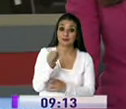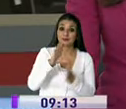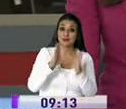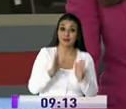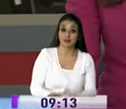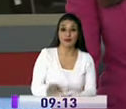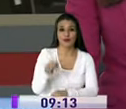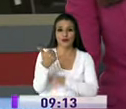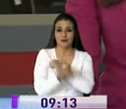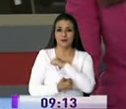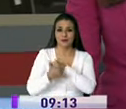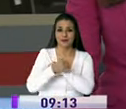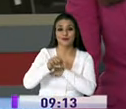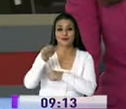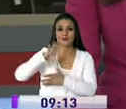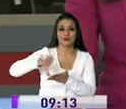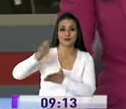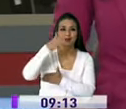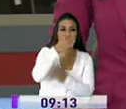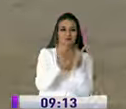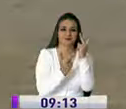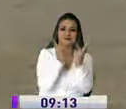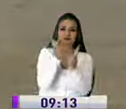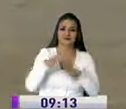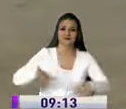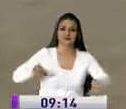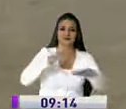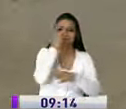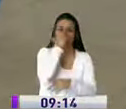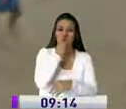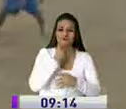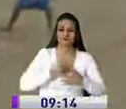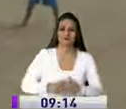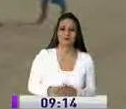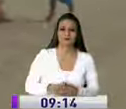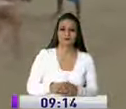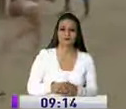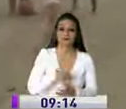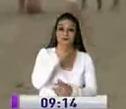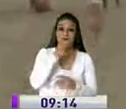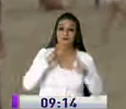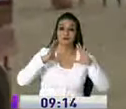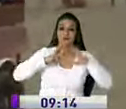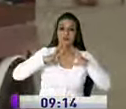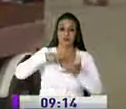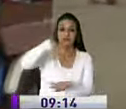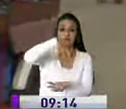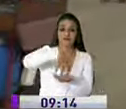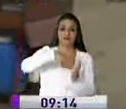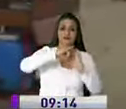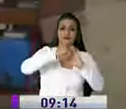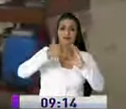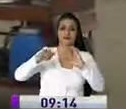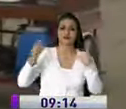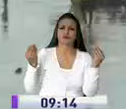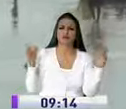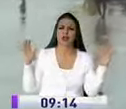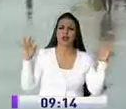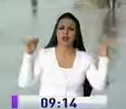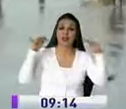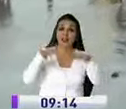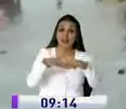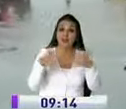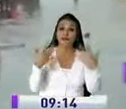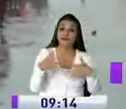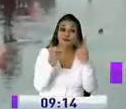den cita en estos bellos lugares. En este feriado, la provincia de Santa Elena tuvo una concurrencia masiva,